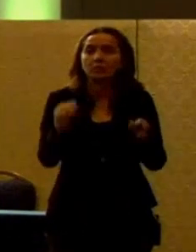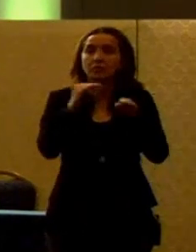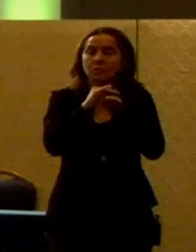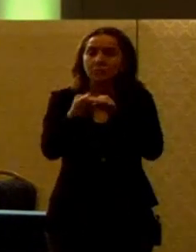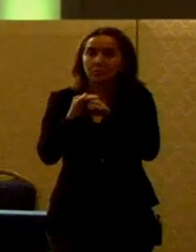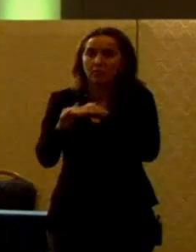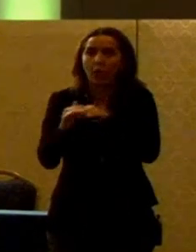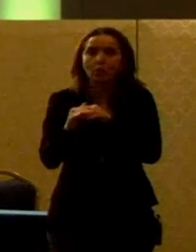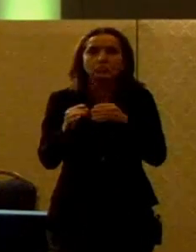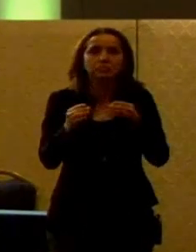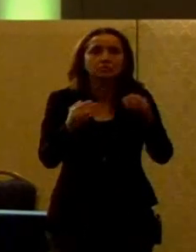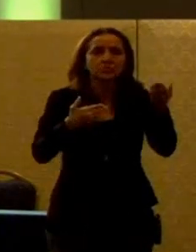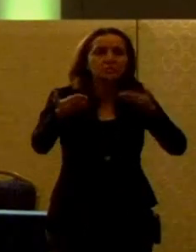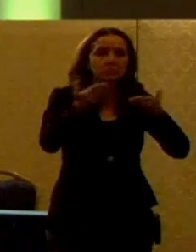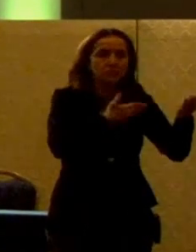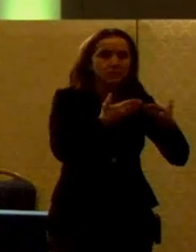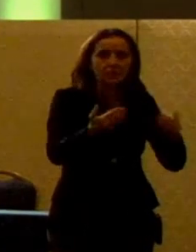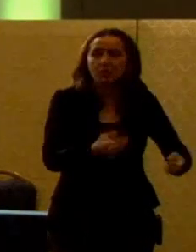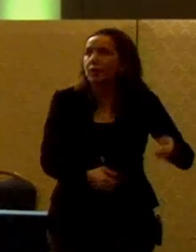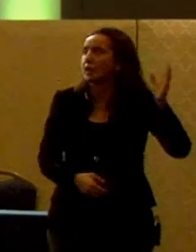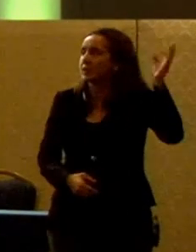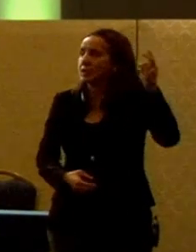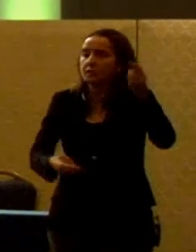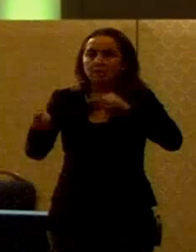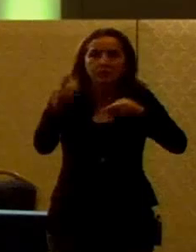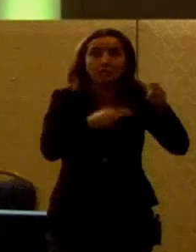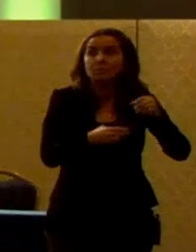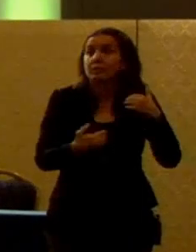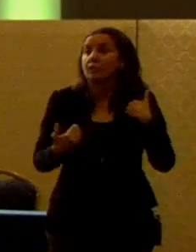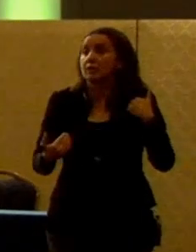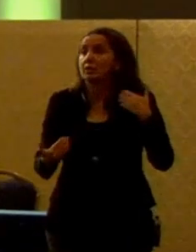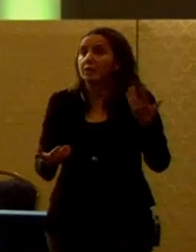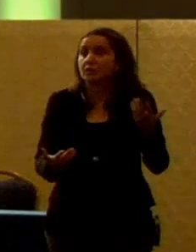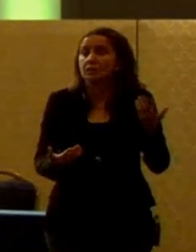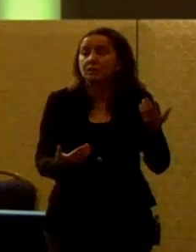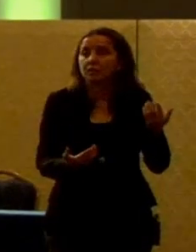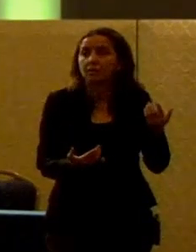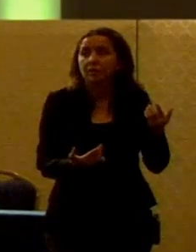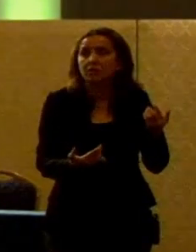de preguntas. Si